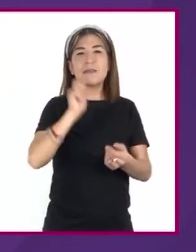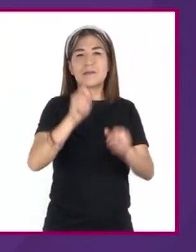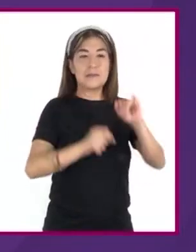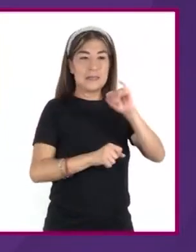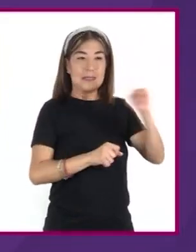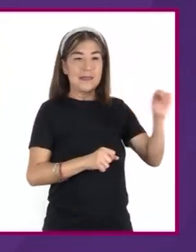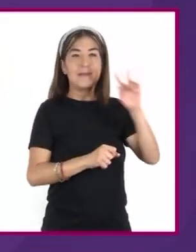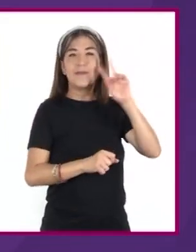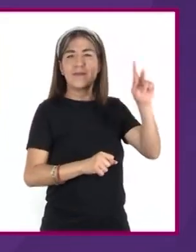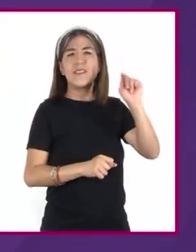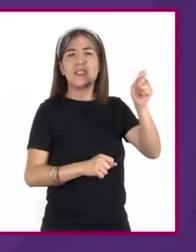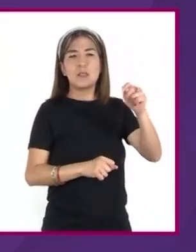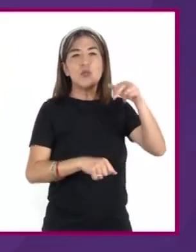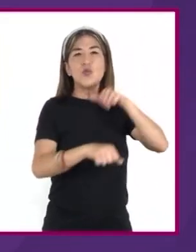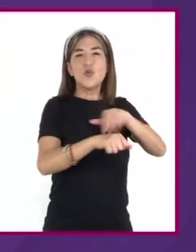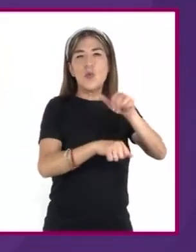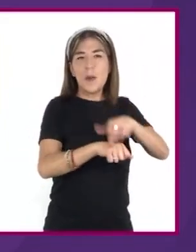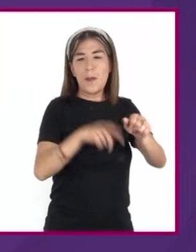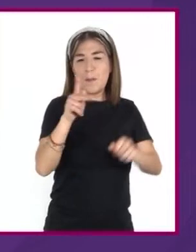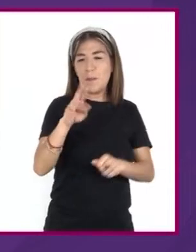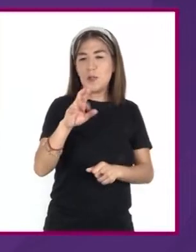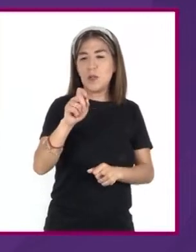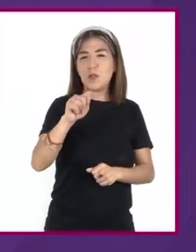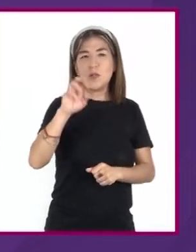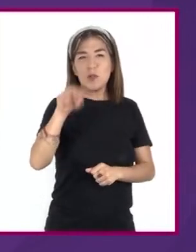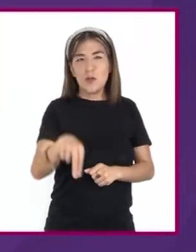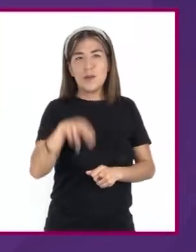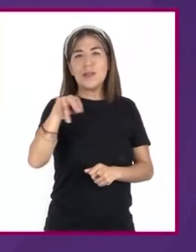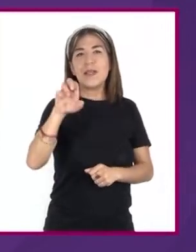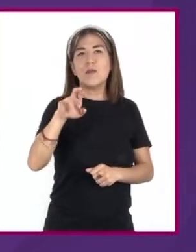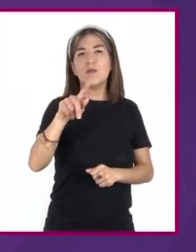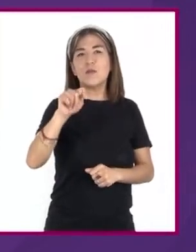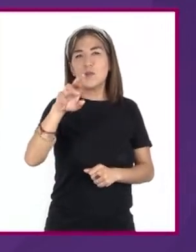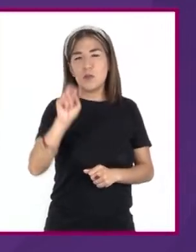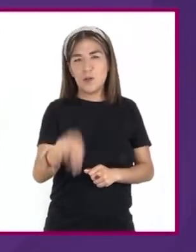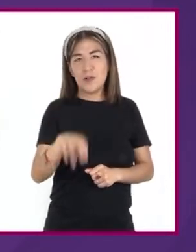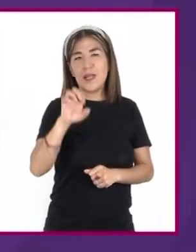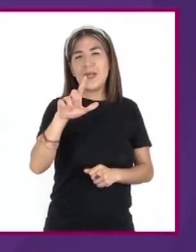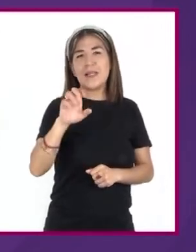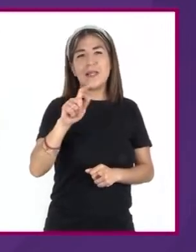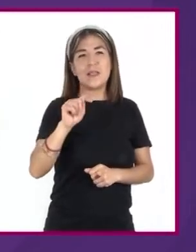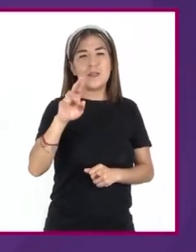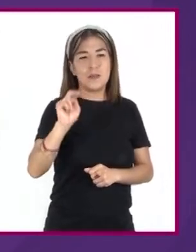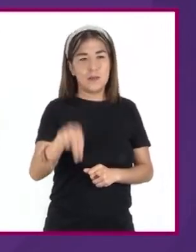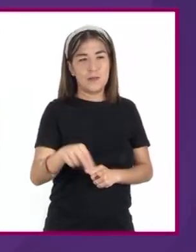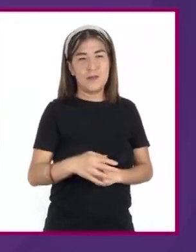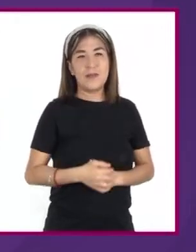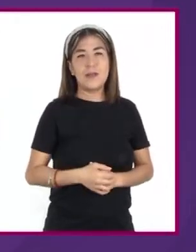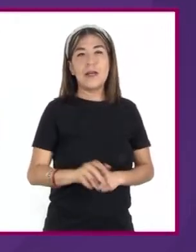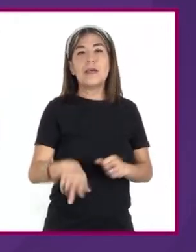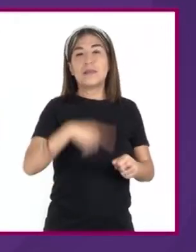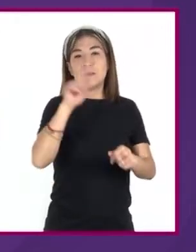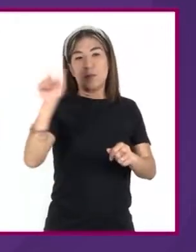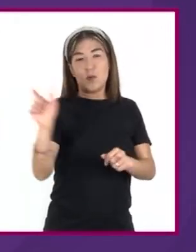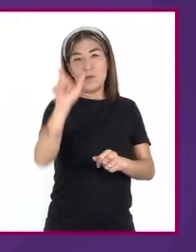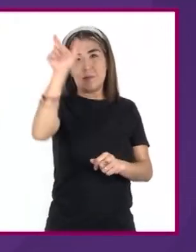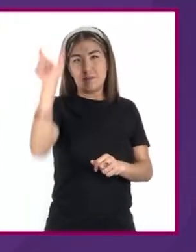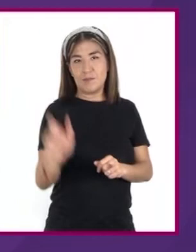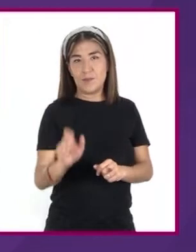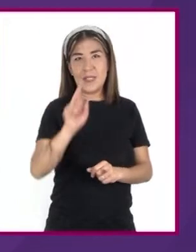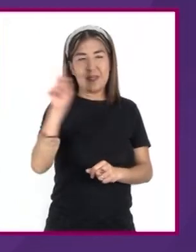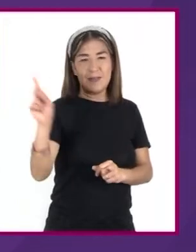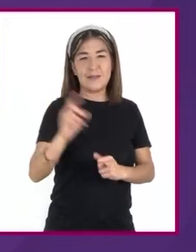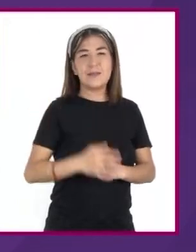de su pantalla tenemos número de protones, neutrones y electrones. En la parte inferior